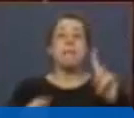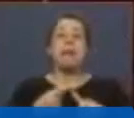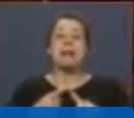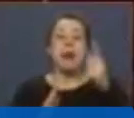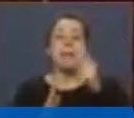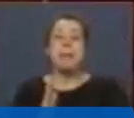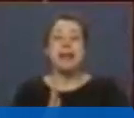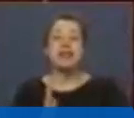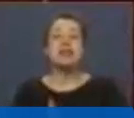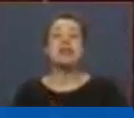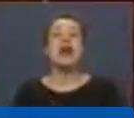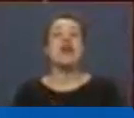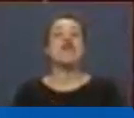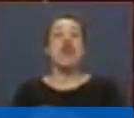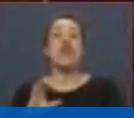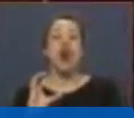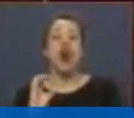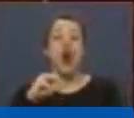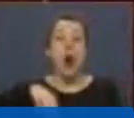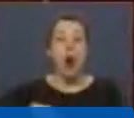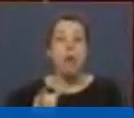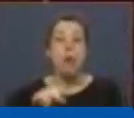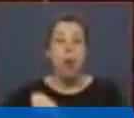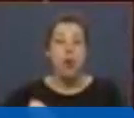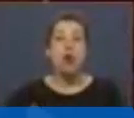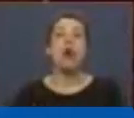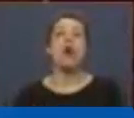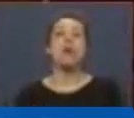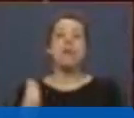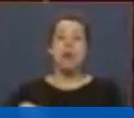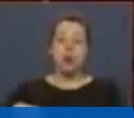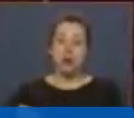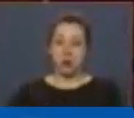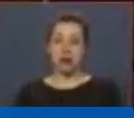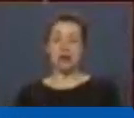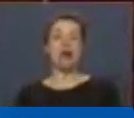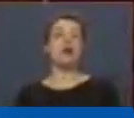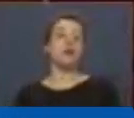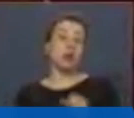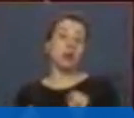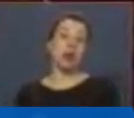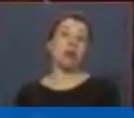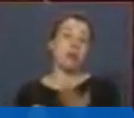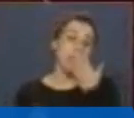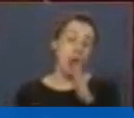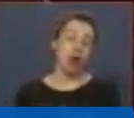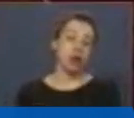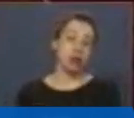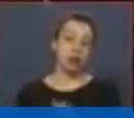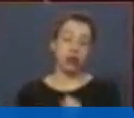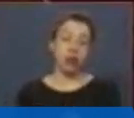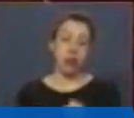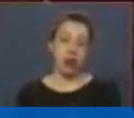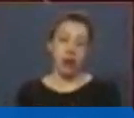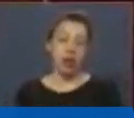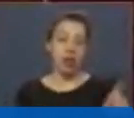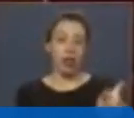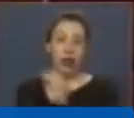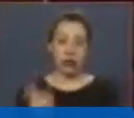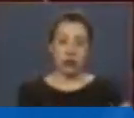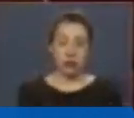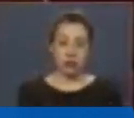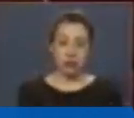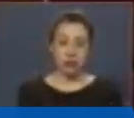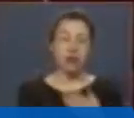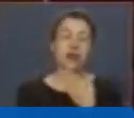mensual correspondiente del Fondo Común Municipal, ya que sin duda vendrá a mejorar las condiciones laborales de estos trabajadores